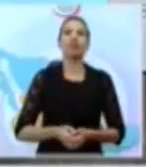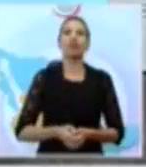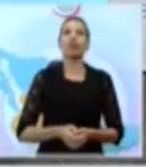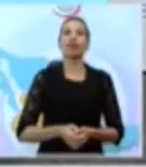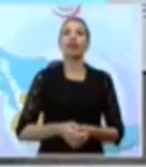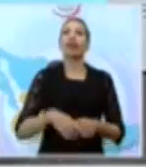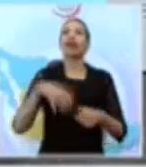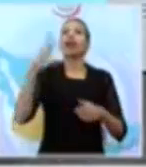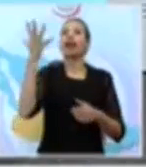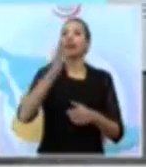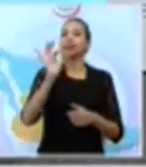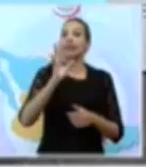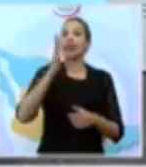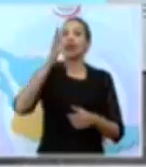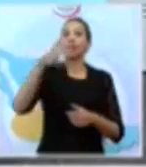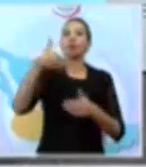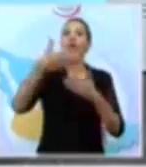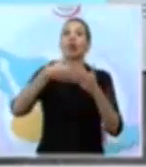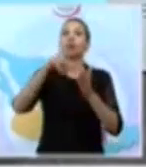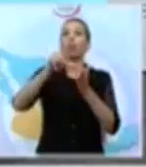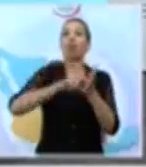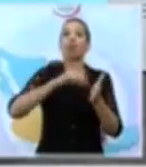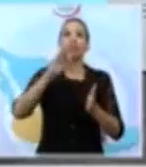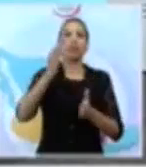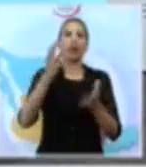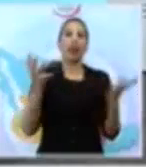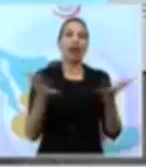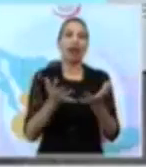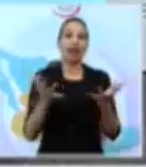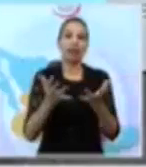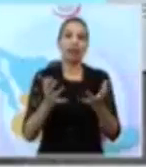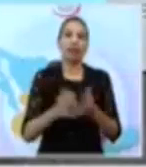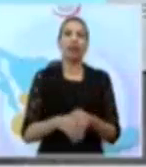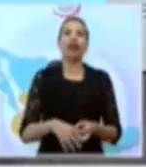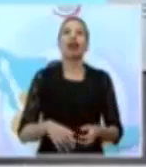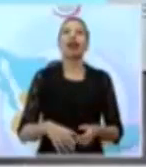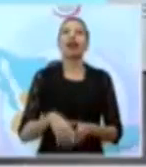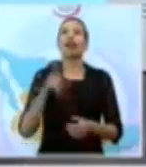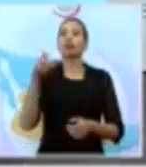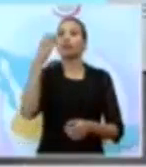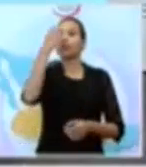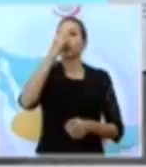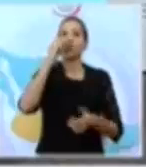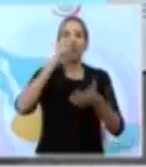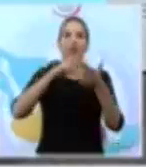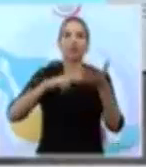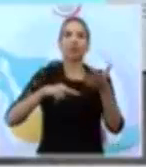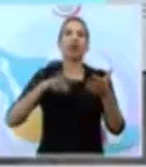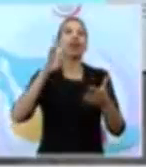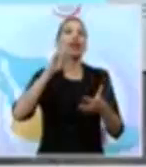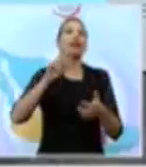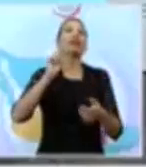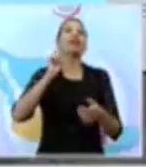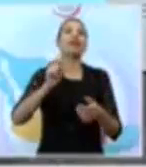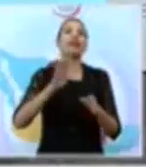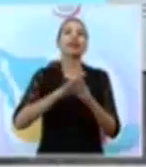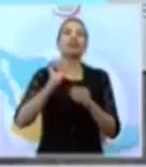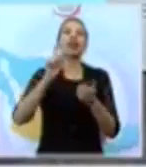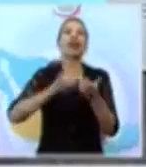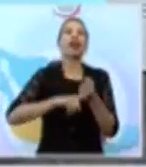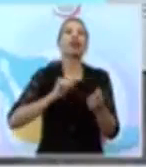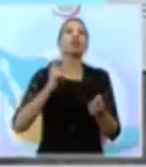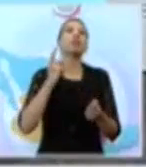se desarrollará en el mes de febrero y que analizará y evaluará la